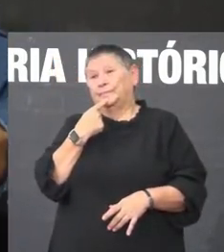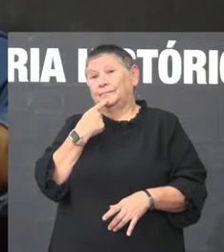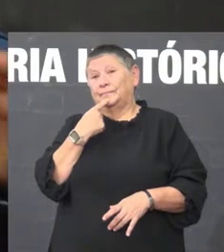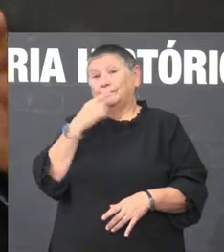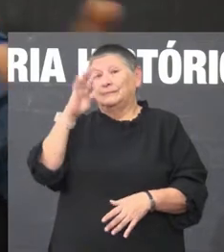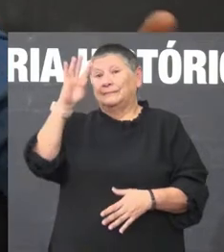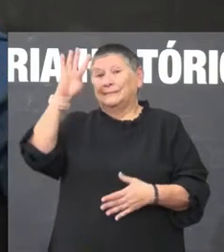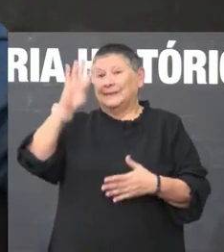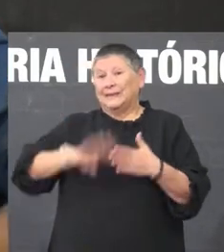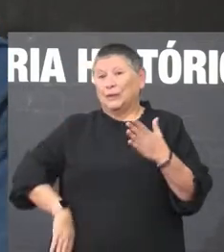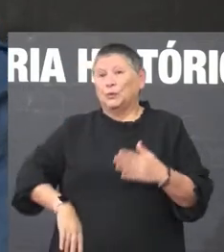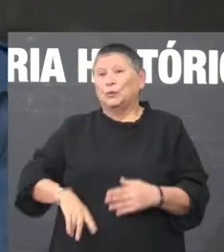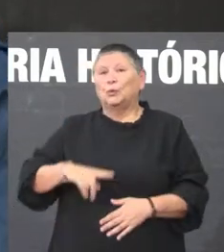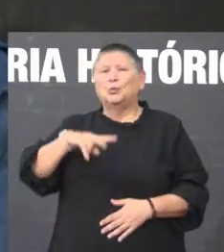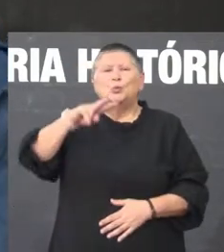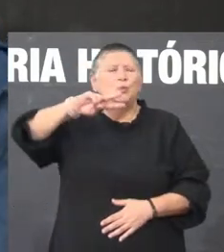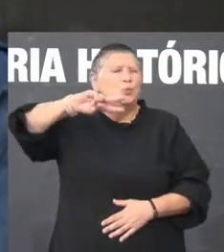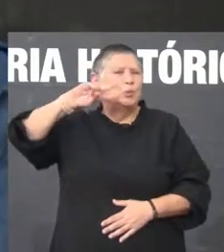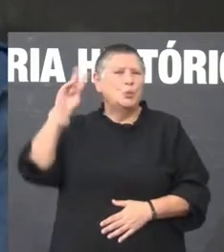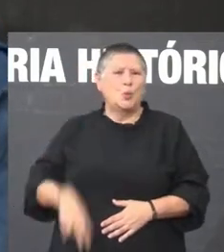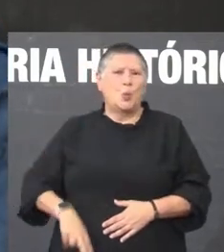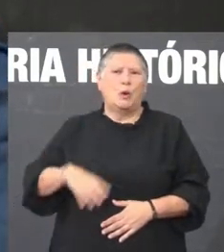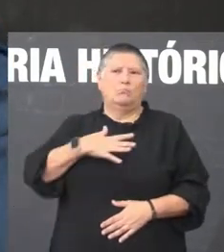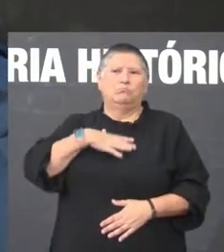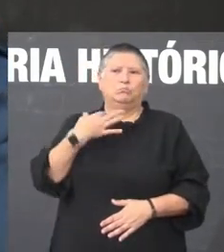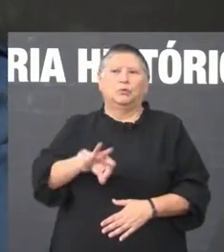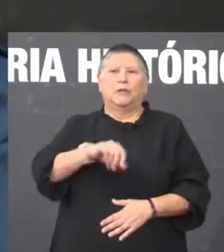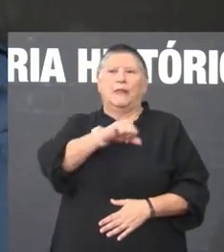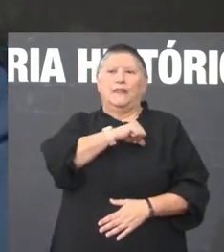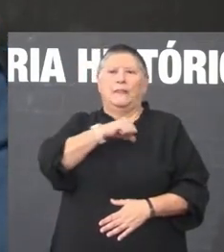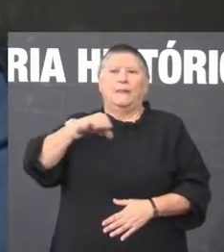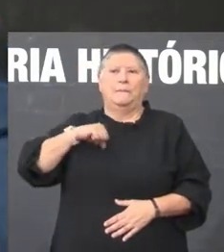Cataluña nunca sería independiente.